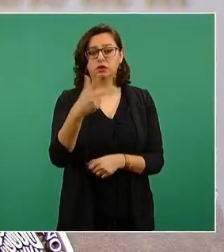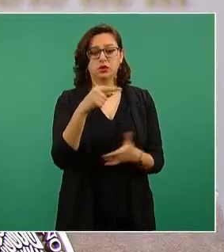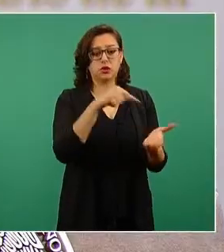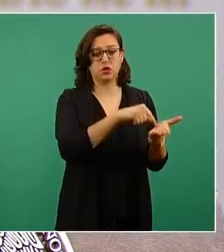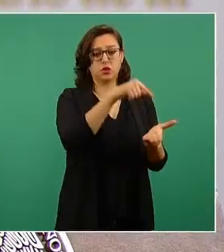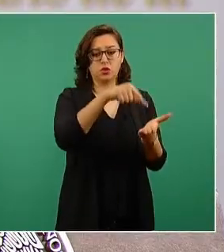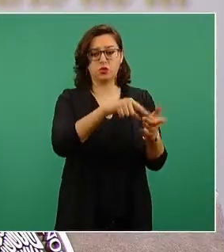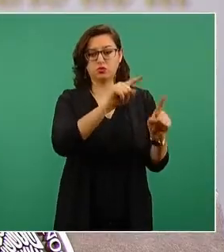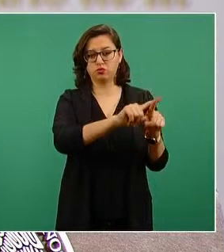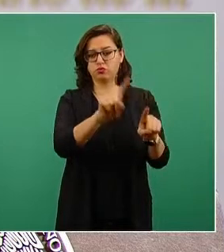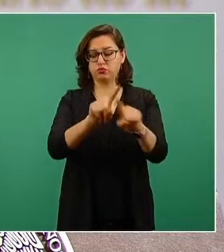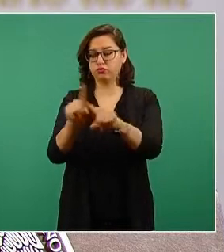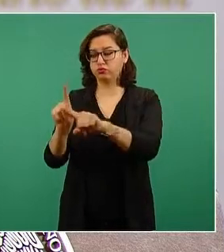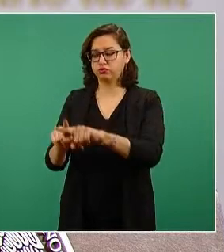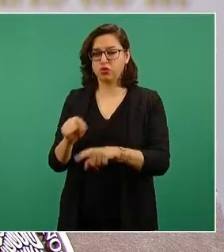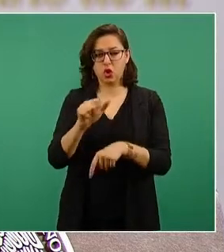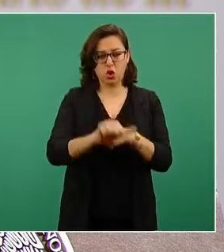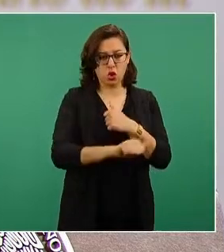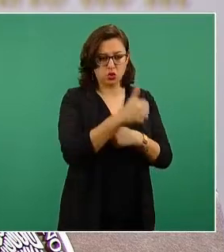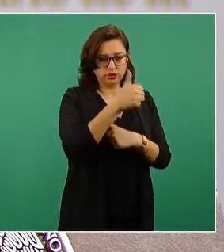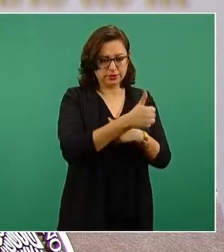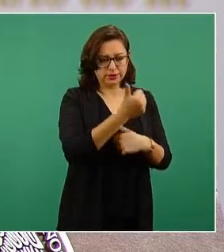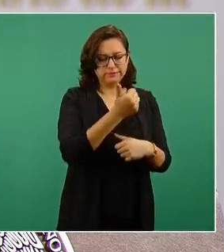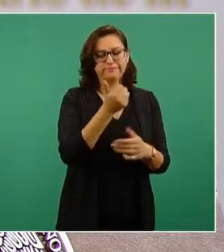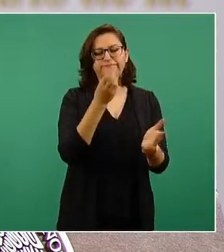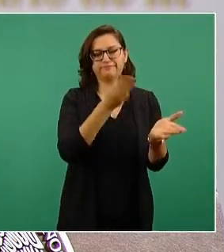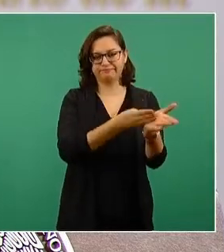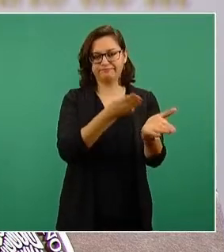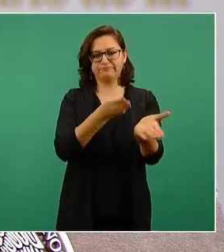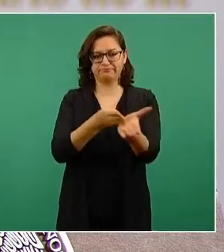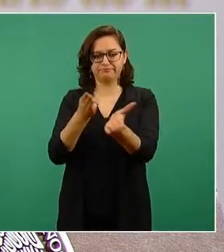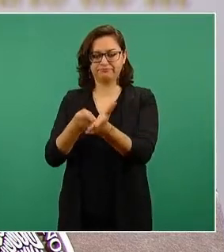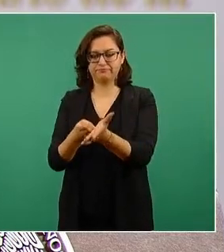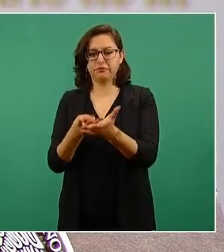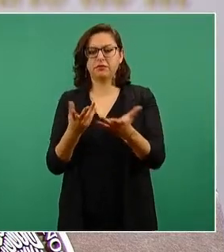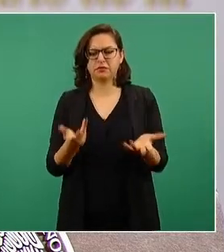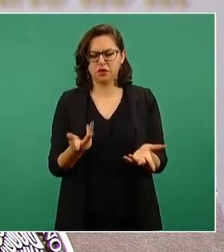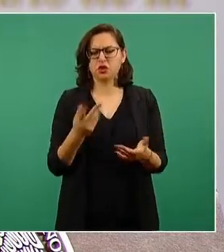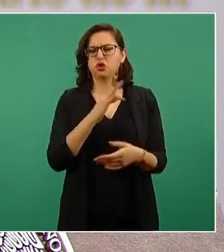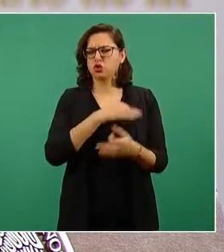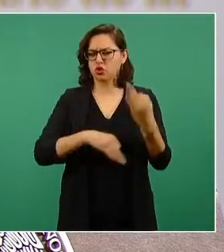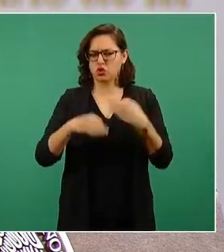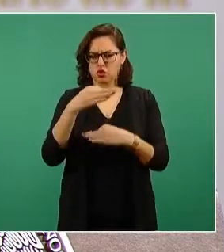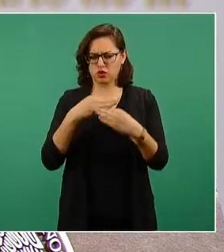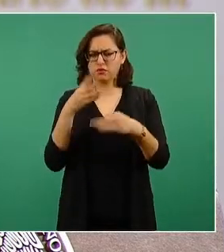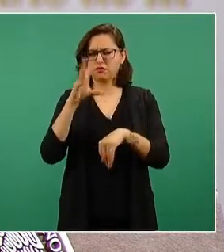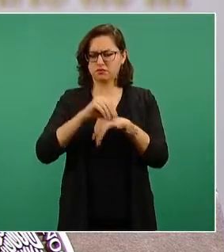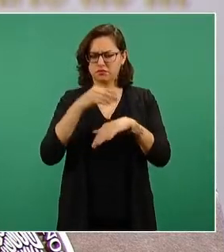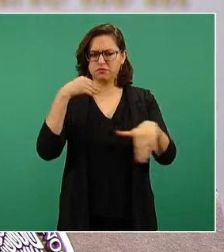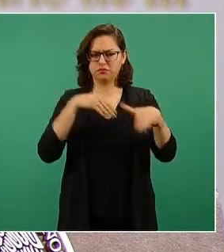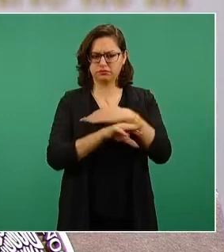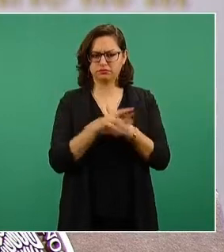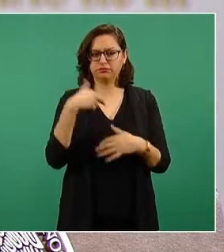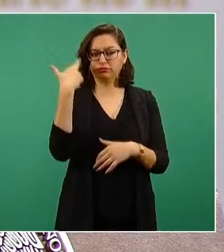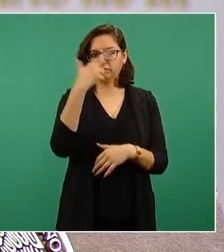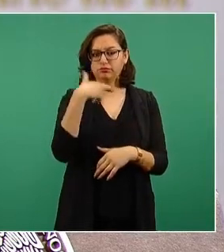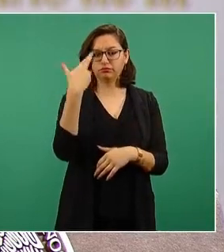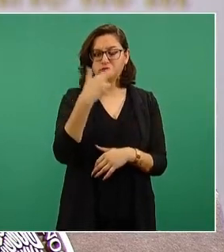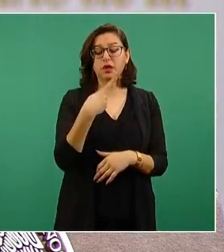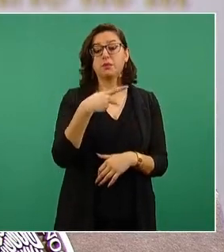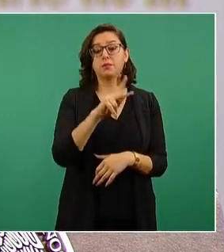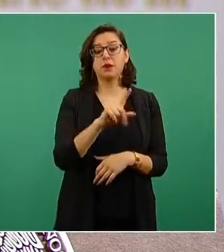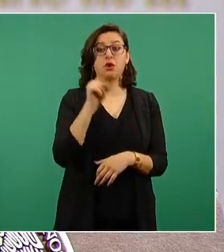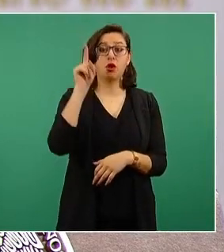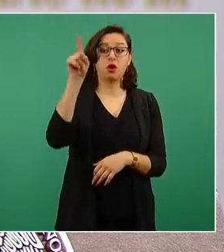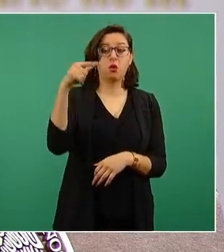encontrando infracciones en 11 de los casos. Si bien no hubo negativas para ser verificadas, una estación de servicio de la Razón Social Oxigas